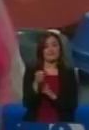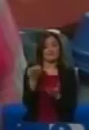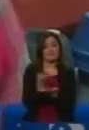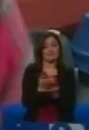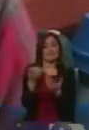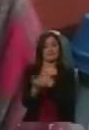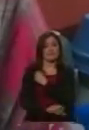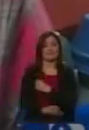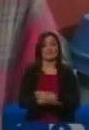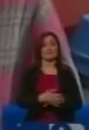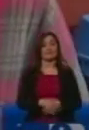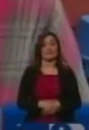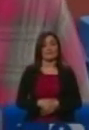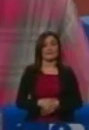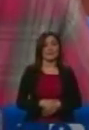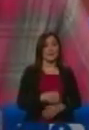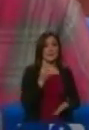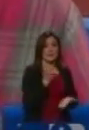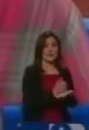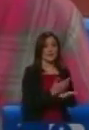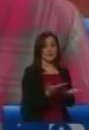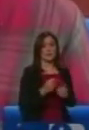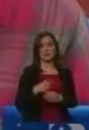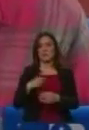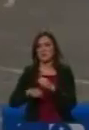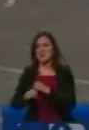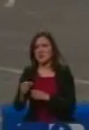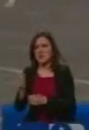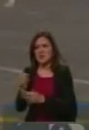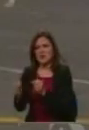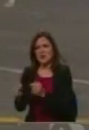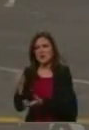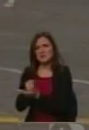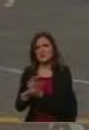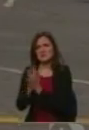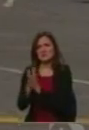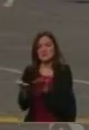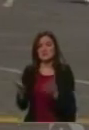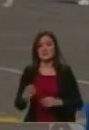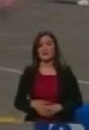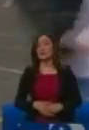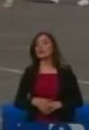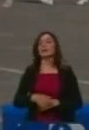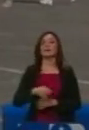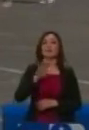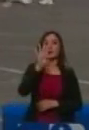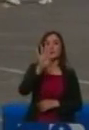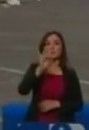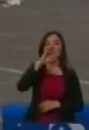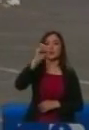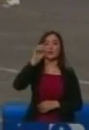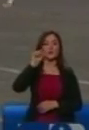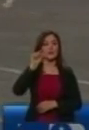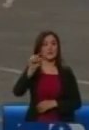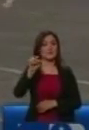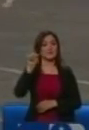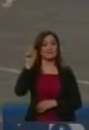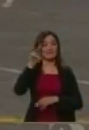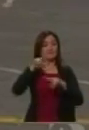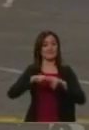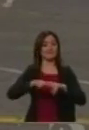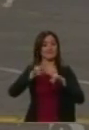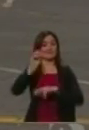económica del país. ¿Sí lo matriculó? Se matriculó, aquí dicen que no está matriculado. En el año 2015, 480.000 vehículos fueron